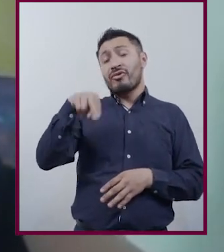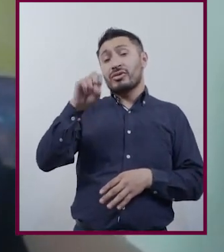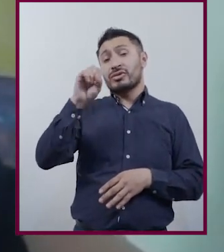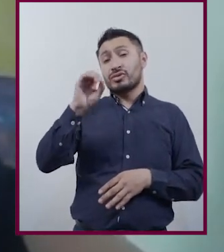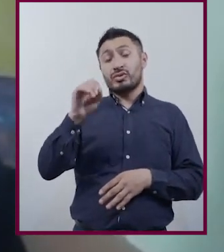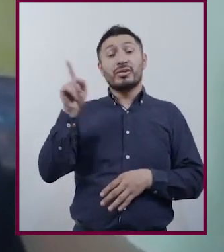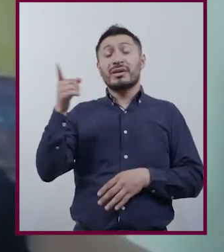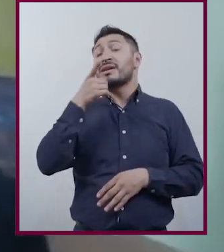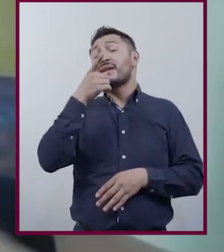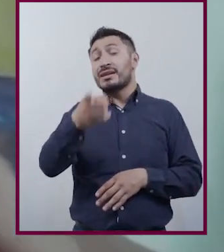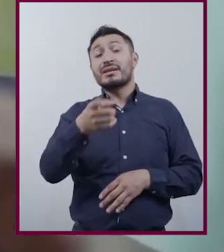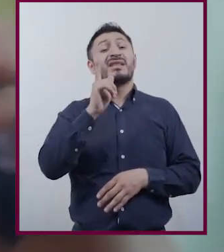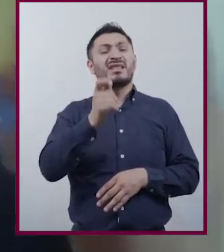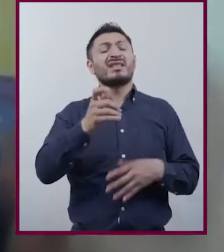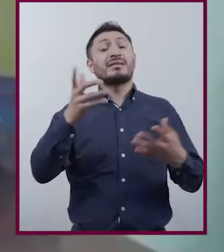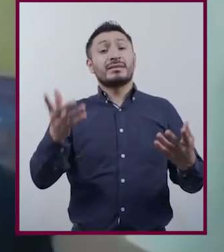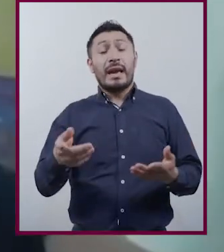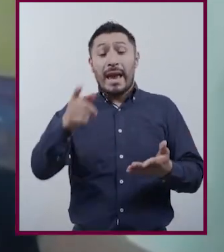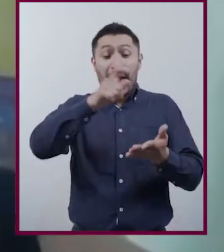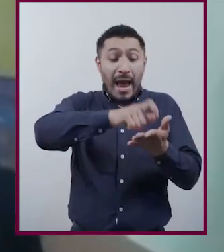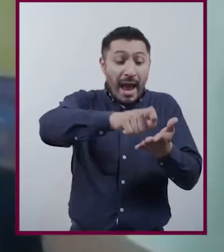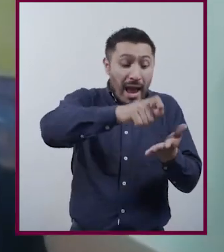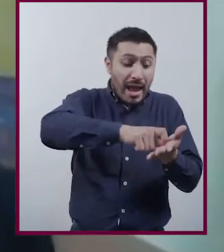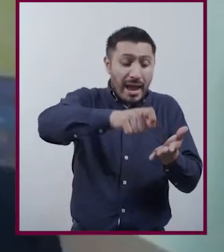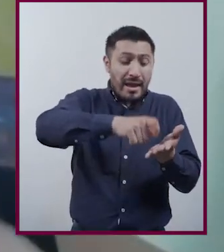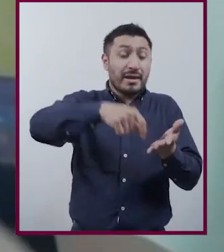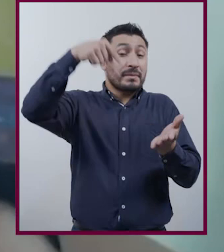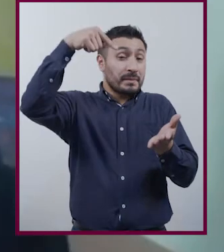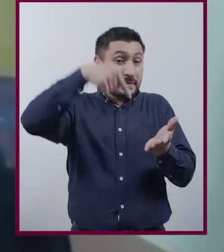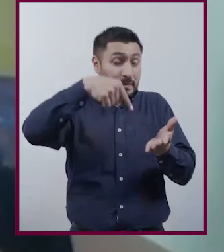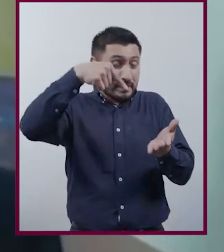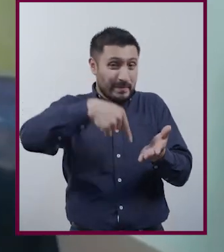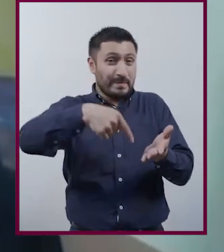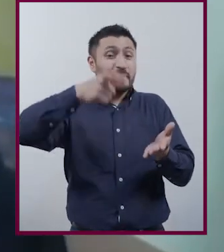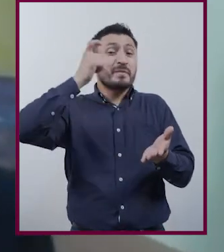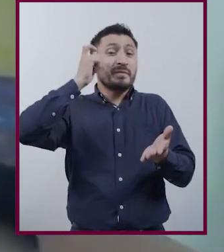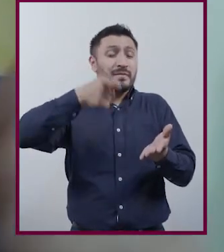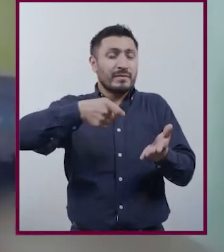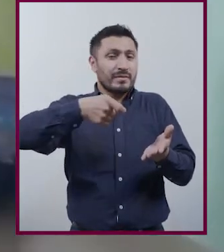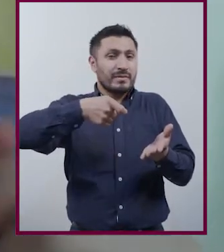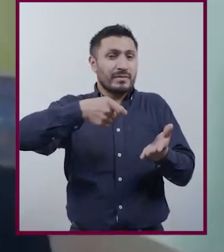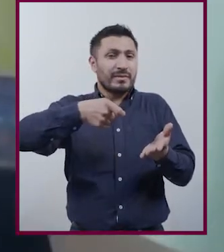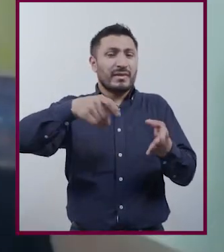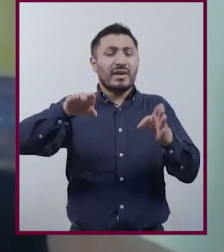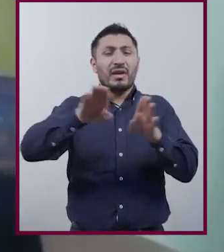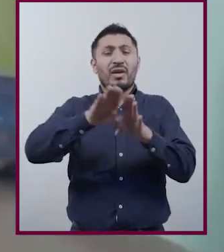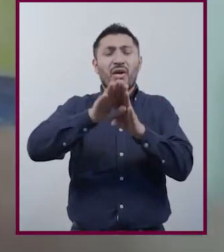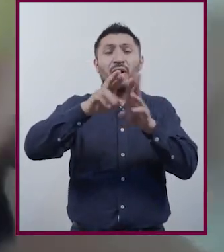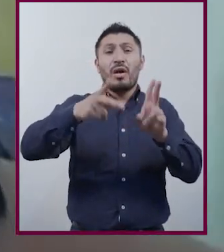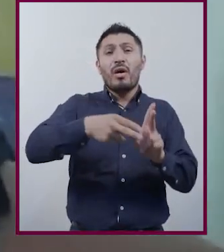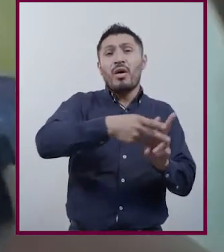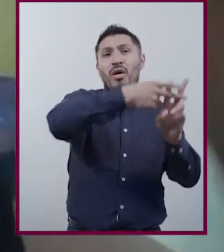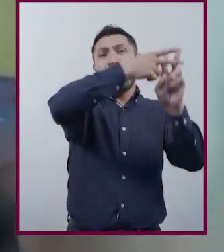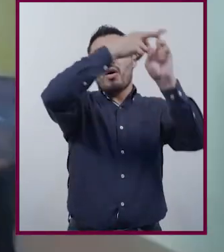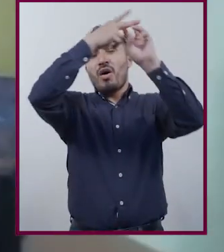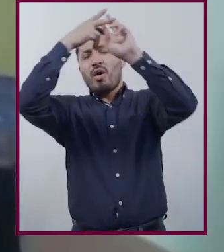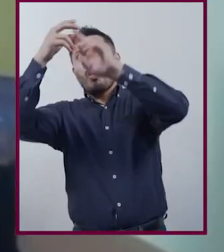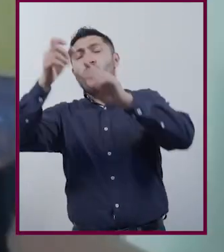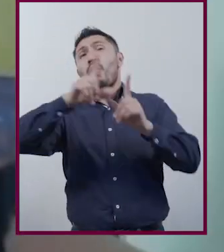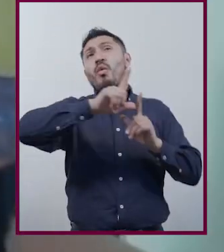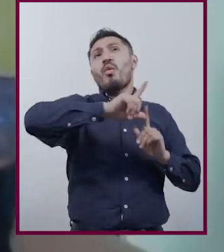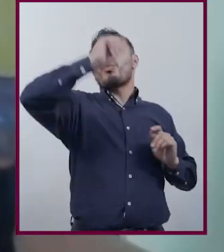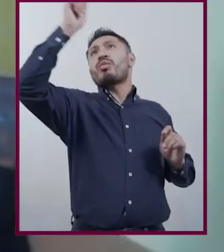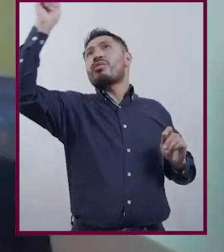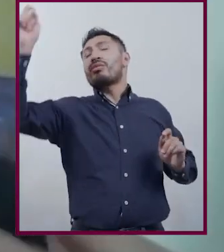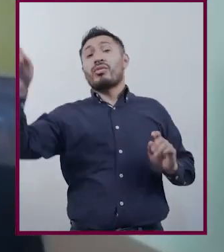nos recordaba que el texto literario es como esa cometa, como ese papalote que echamos a